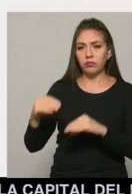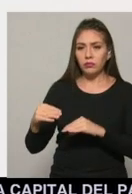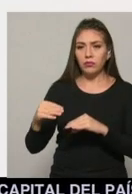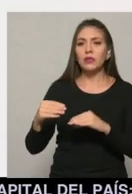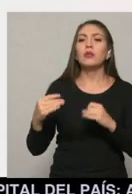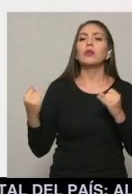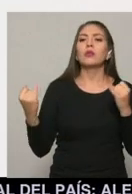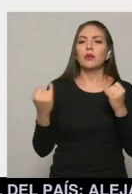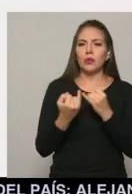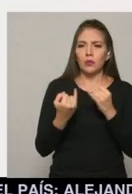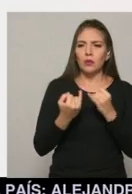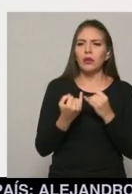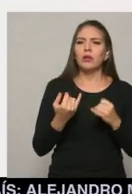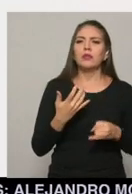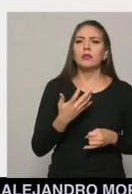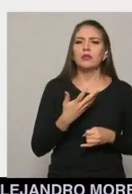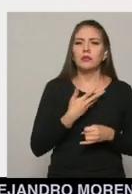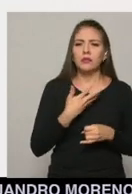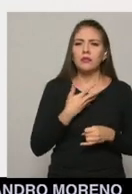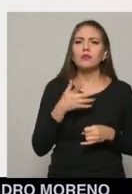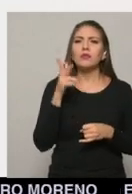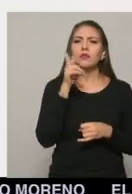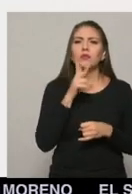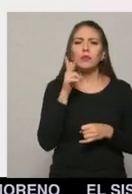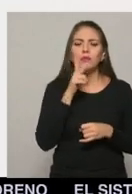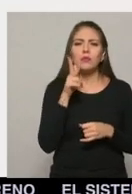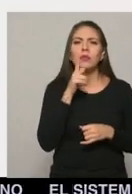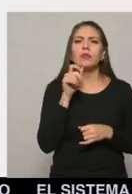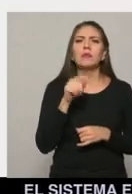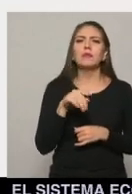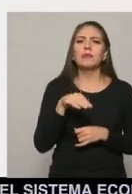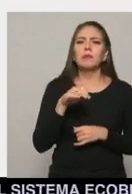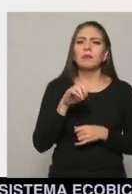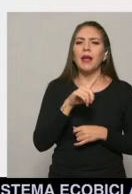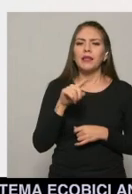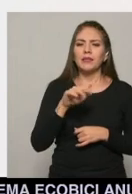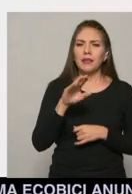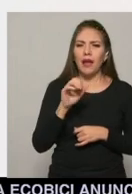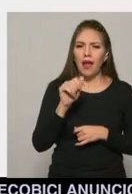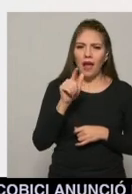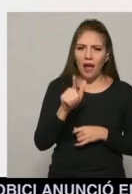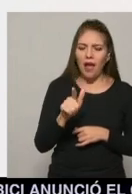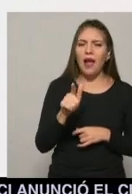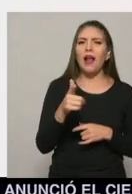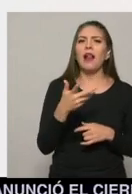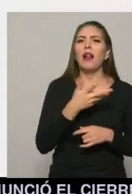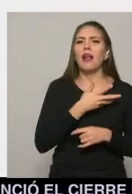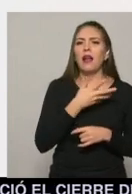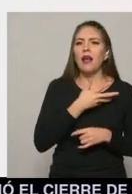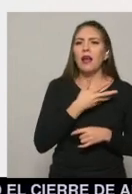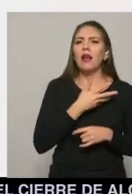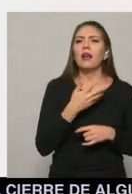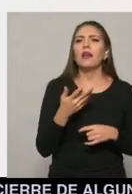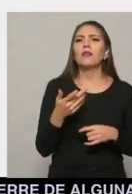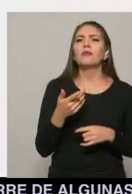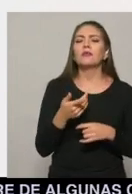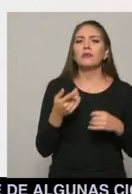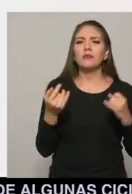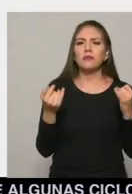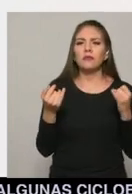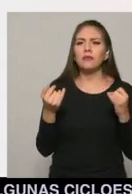también habrá cata de mezcal, degustación obviamente de los platillos, tratamos de que